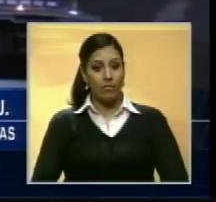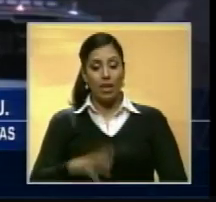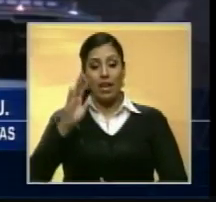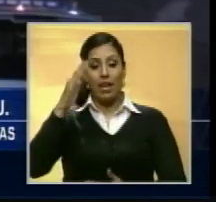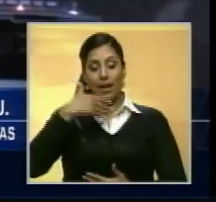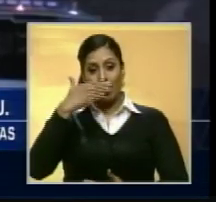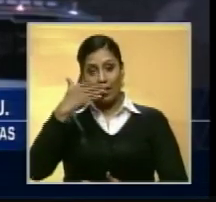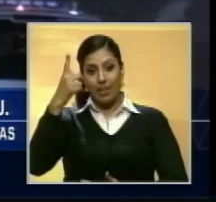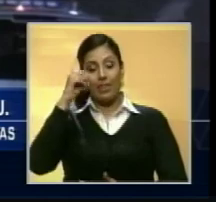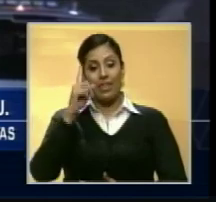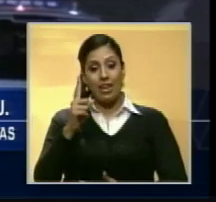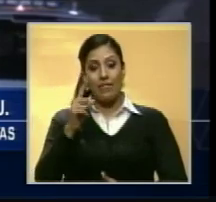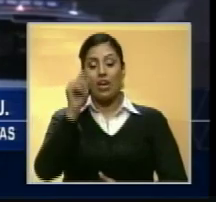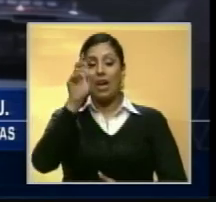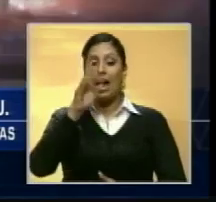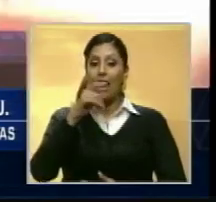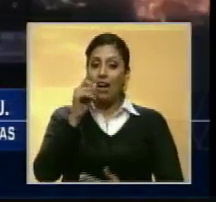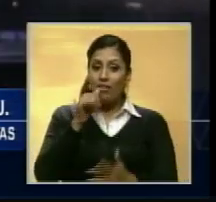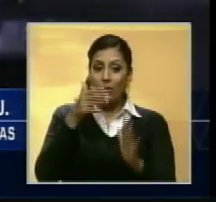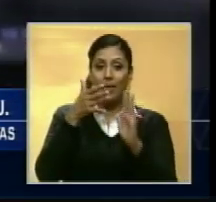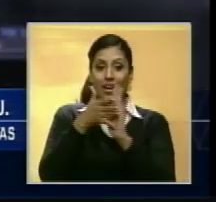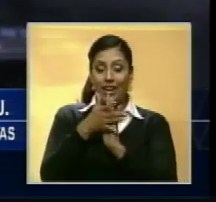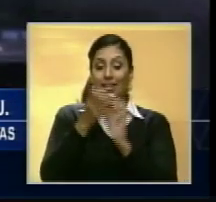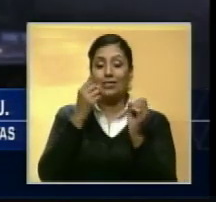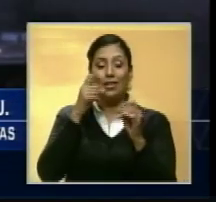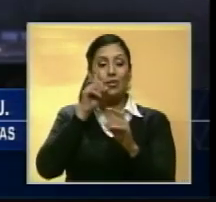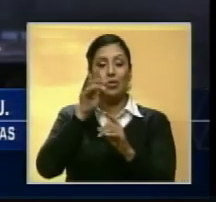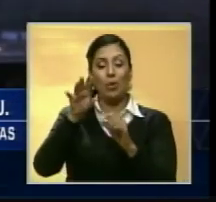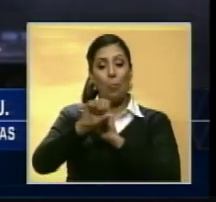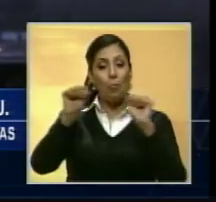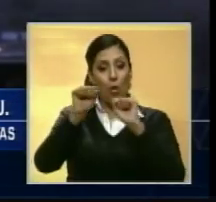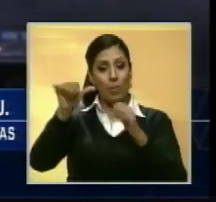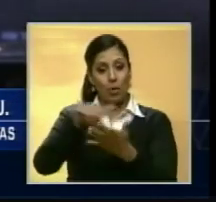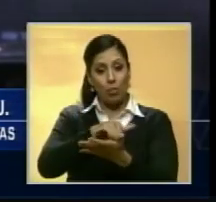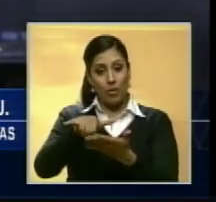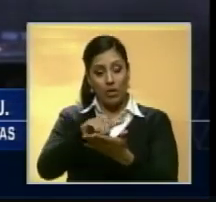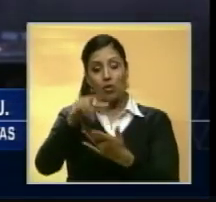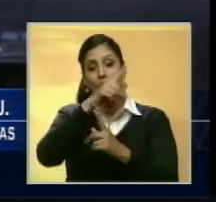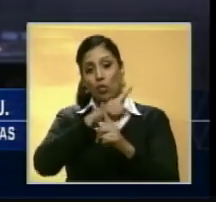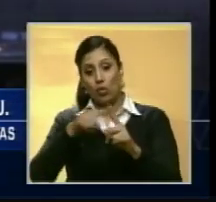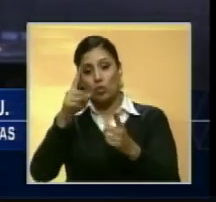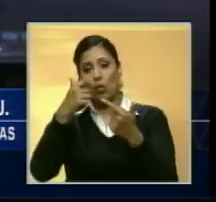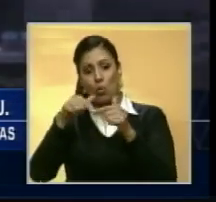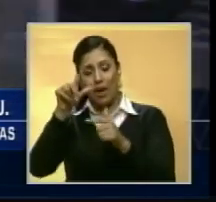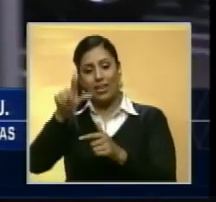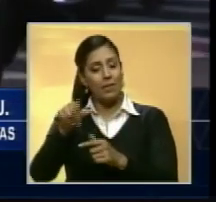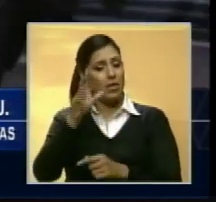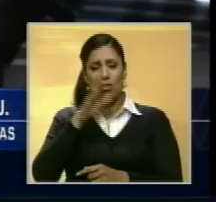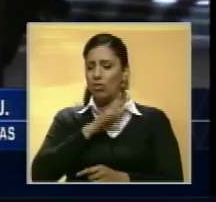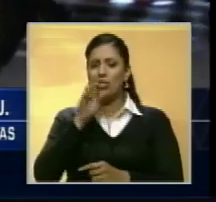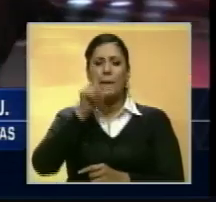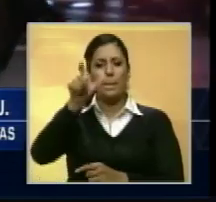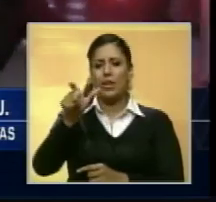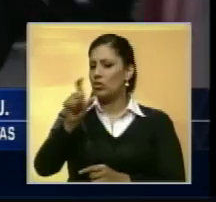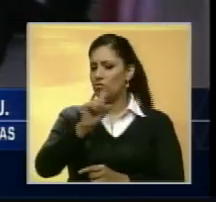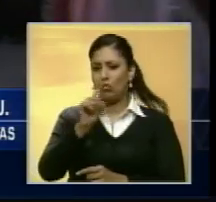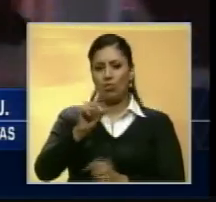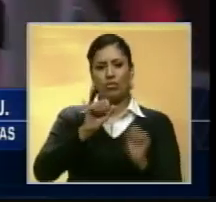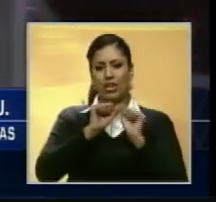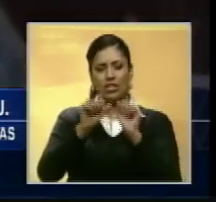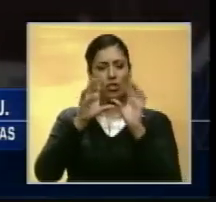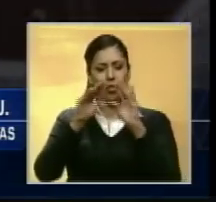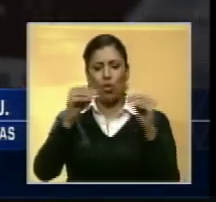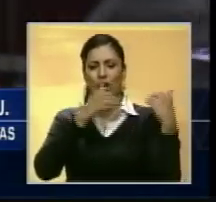Afganistán alegó que Ahmad Khan Rahami, sospechoso de las bombas en Nueva Jersey y Nueva York, no es conciudadano, por lo que rechaza